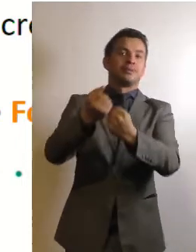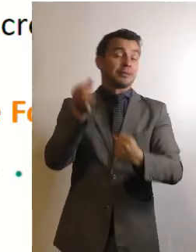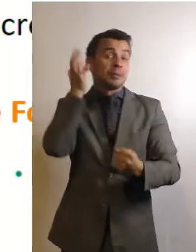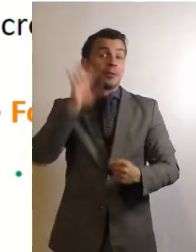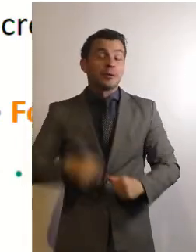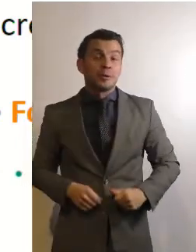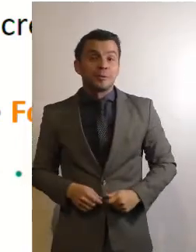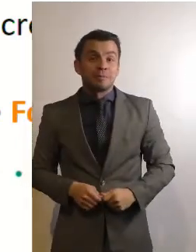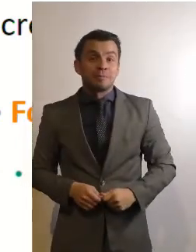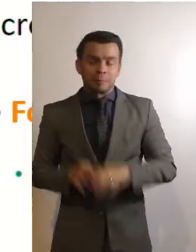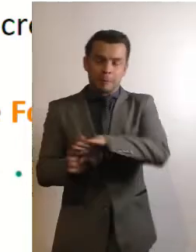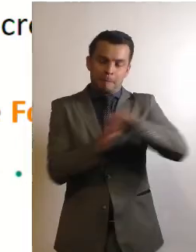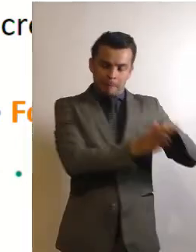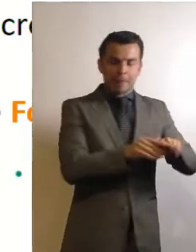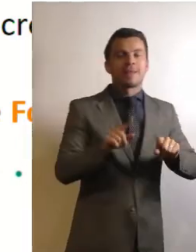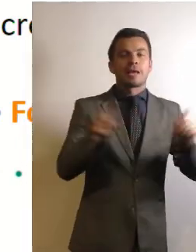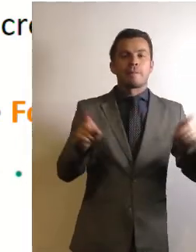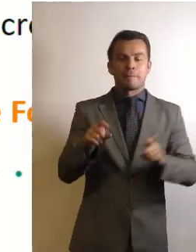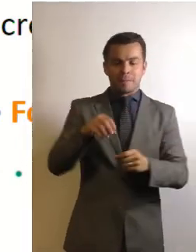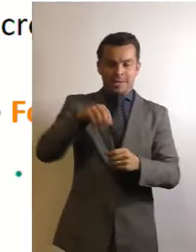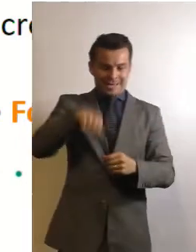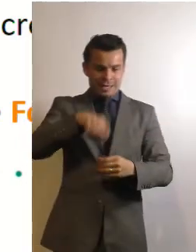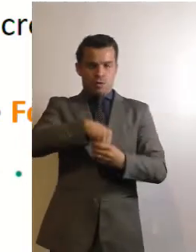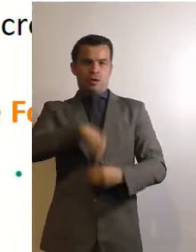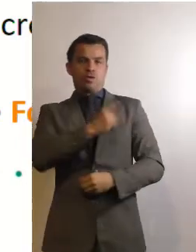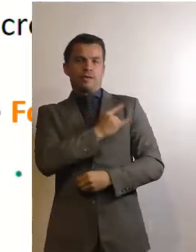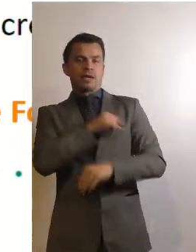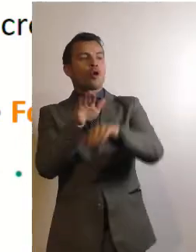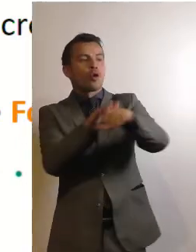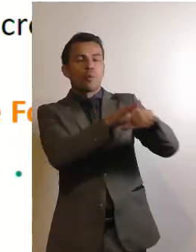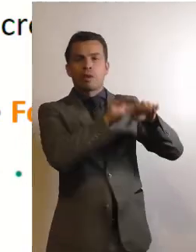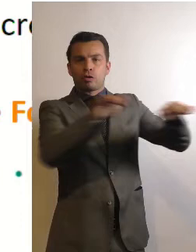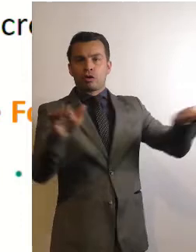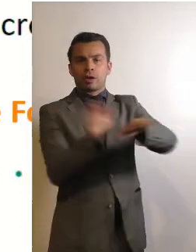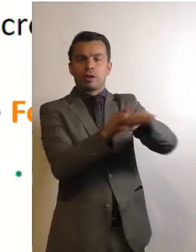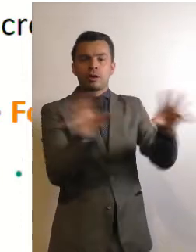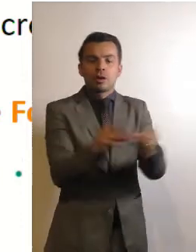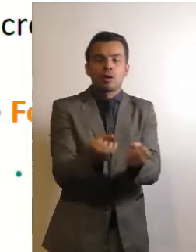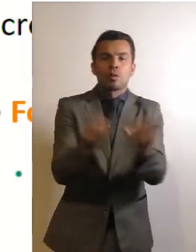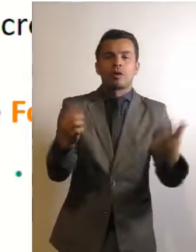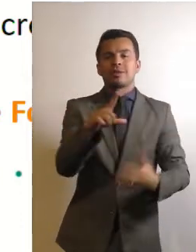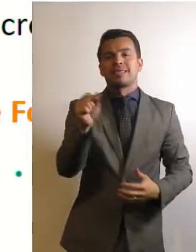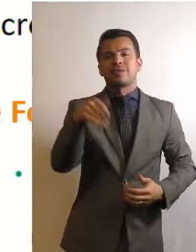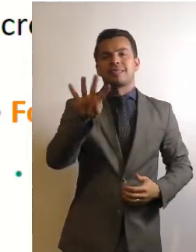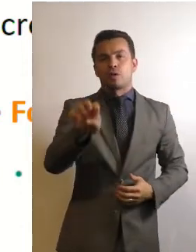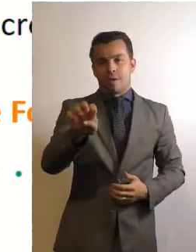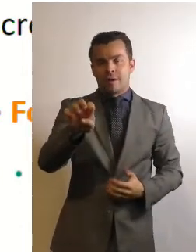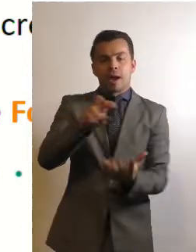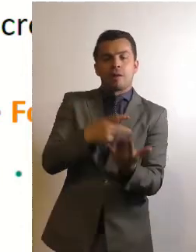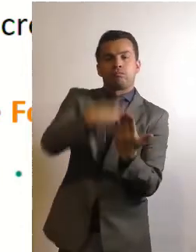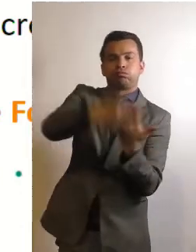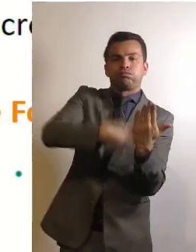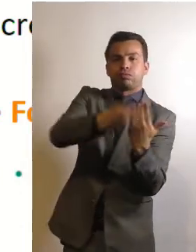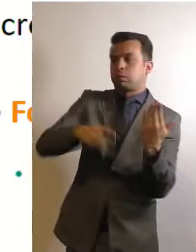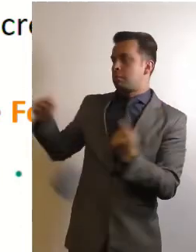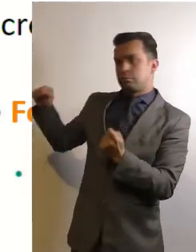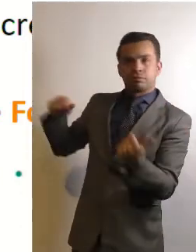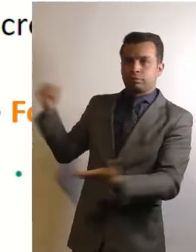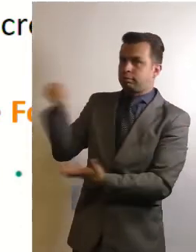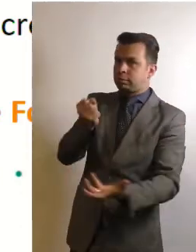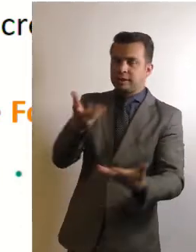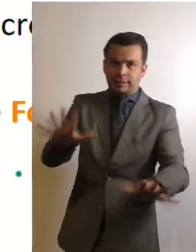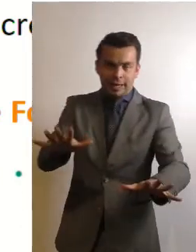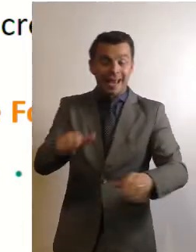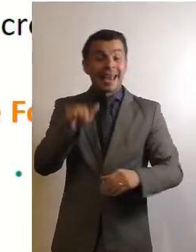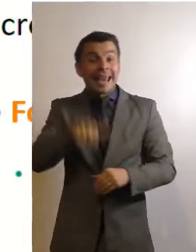En cuanto a la convocatoria interna, tenemos 119 proyectos financiados. Para esta convocatoria se